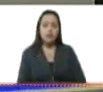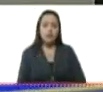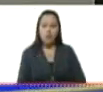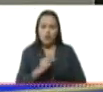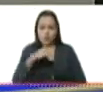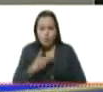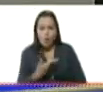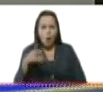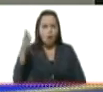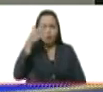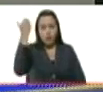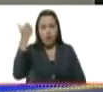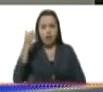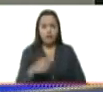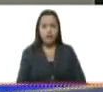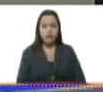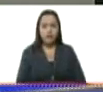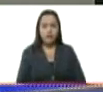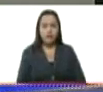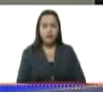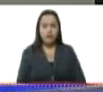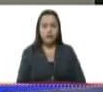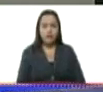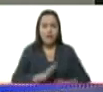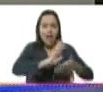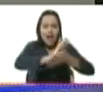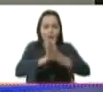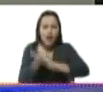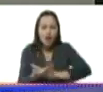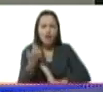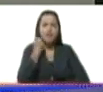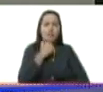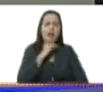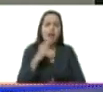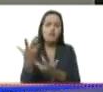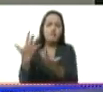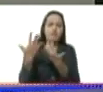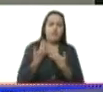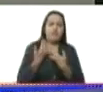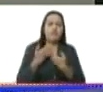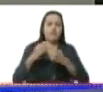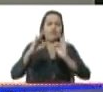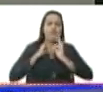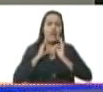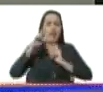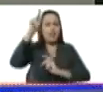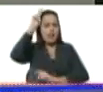puede olvidar, las exterminaron con enfermedades que trajeron.